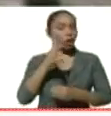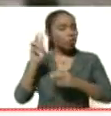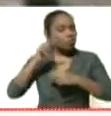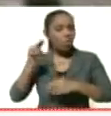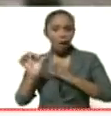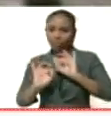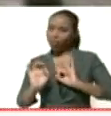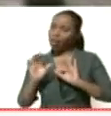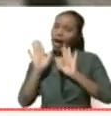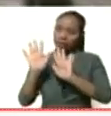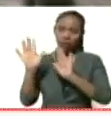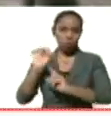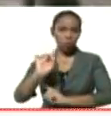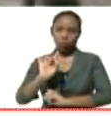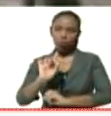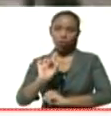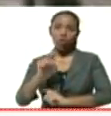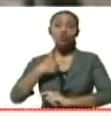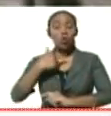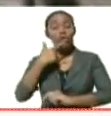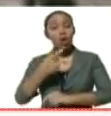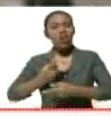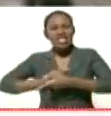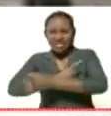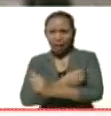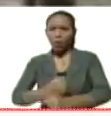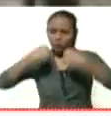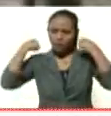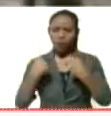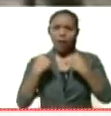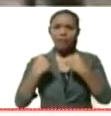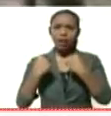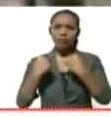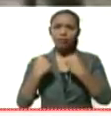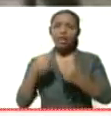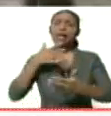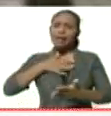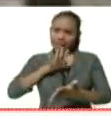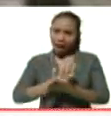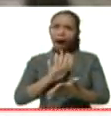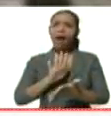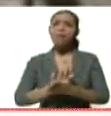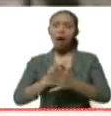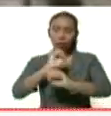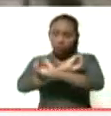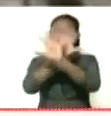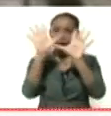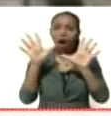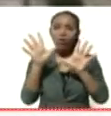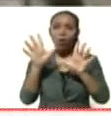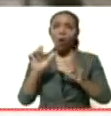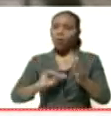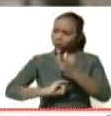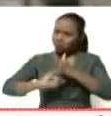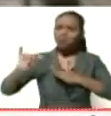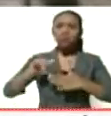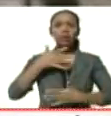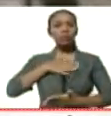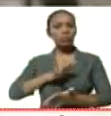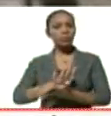nada. Yo digo, nervios de acero, calma y cordura, máxima